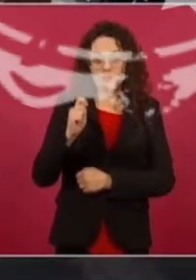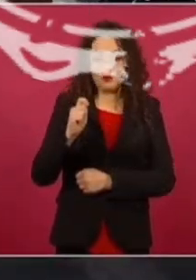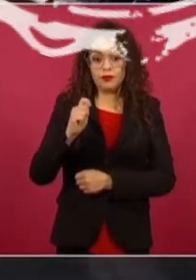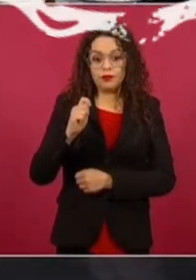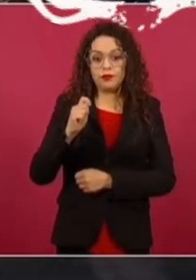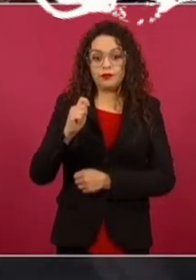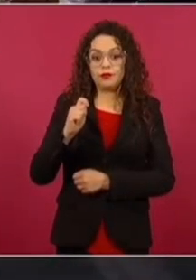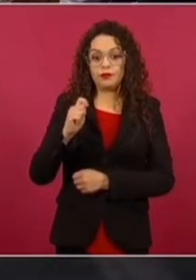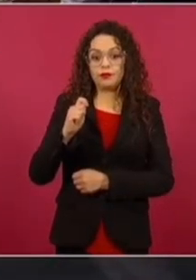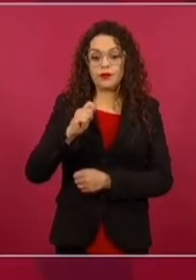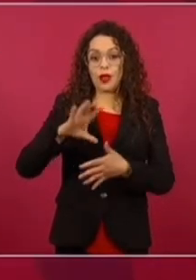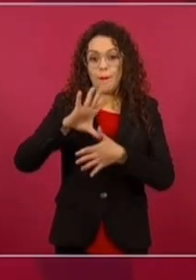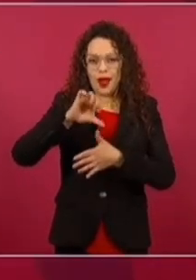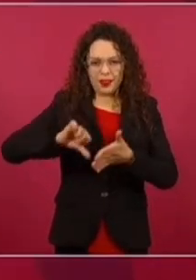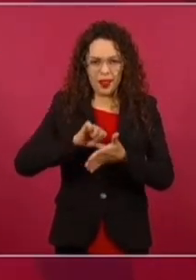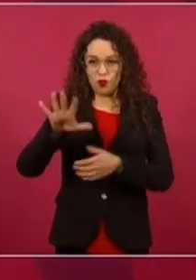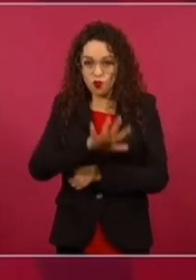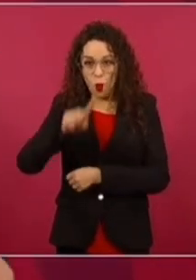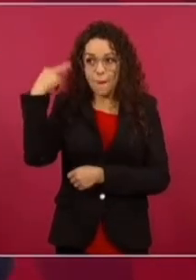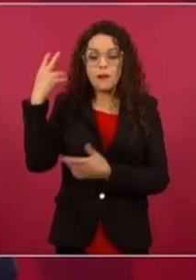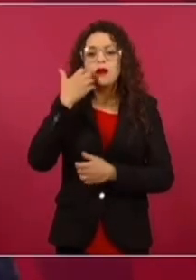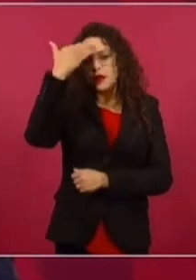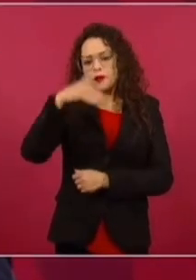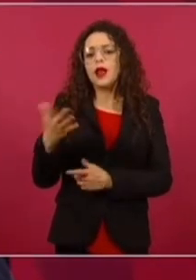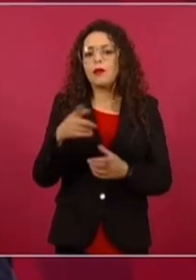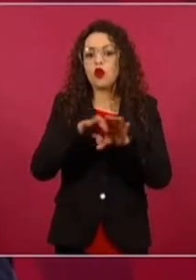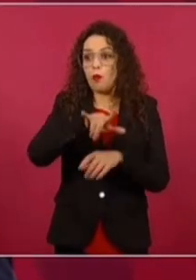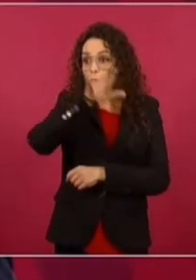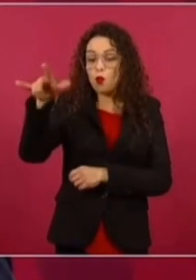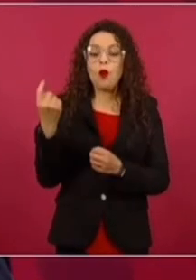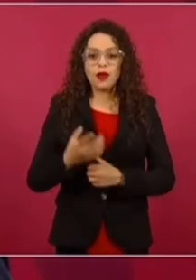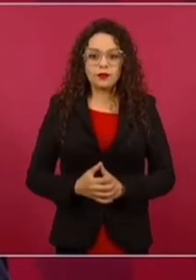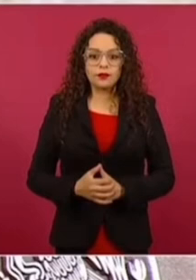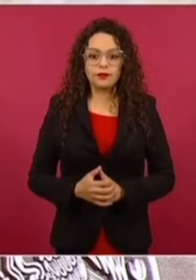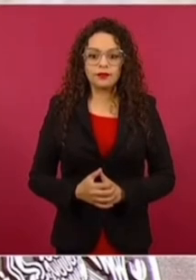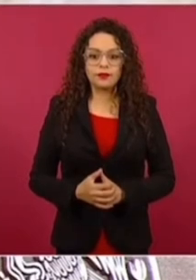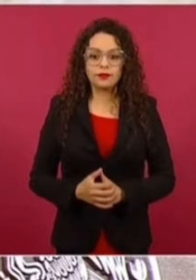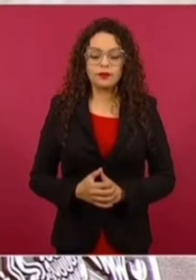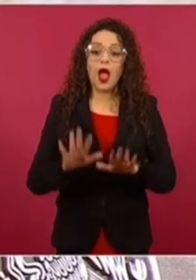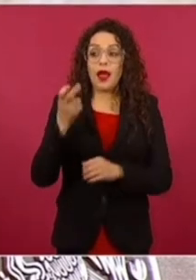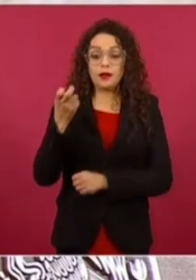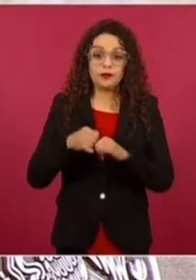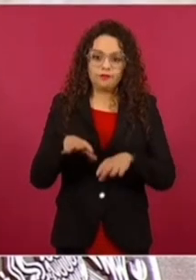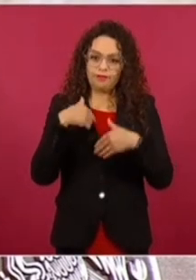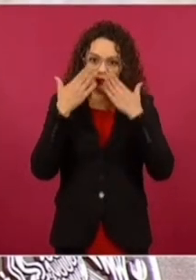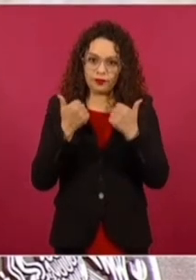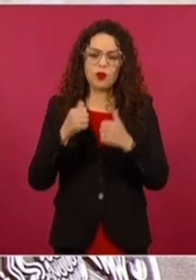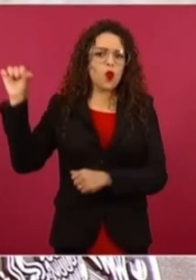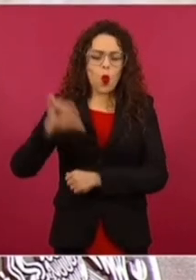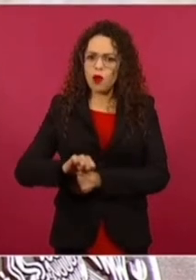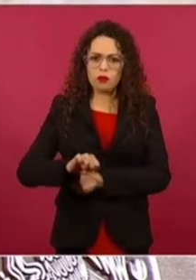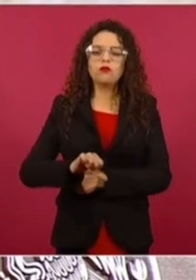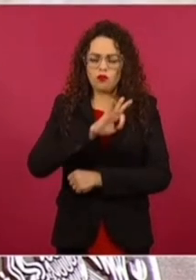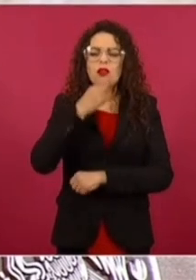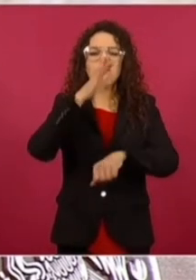Bueno, sobre esa declaración no tengo conocimiento, pero yo creo que el secretario de Gobernación podría informar hoy mismo.